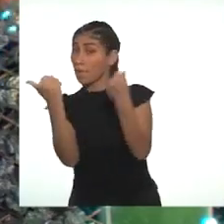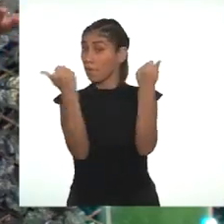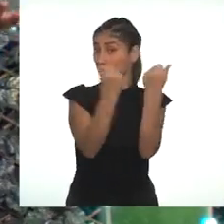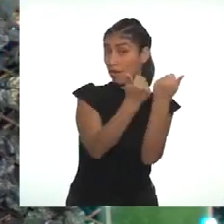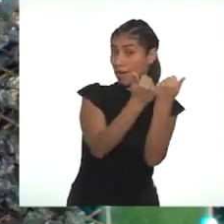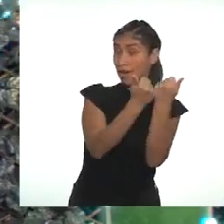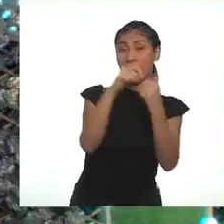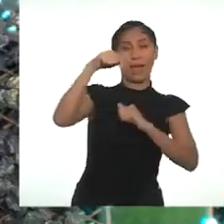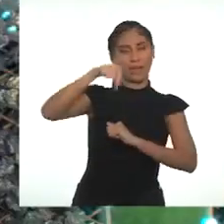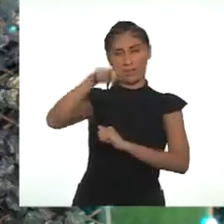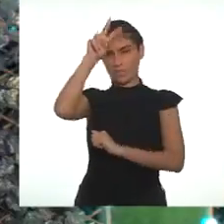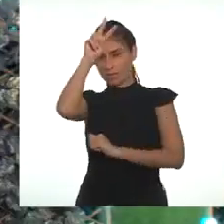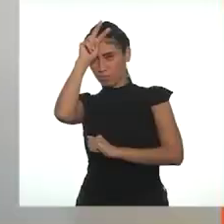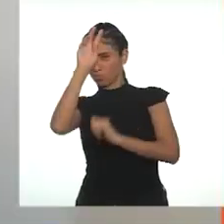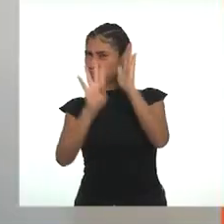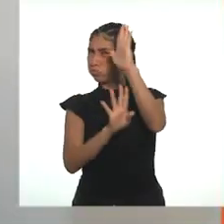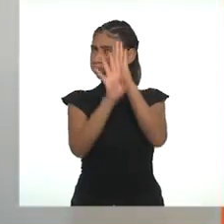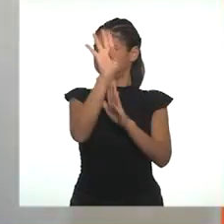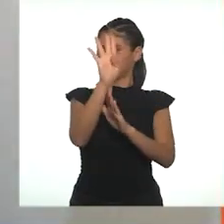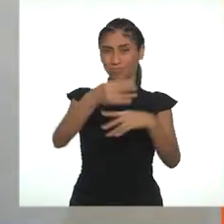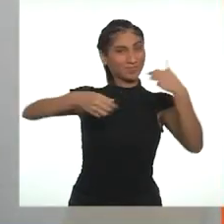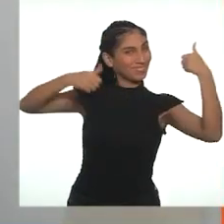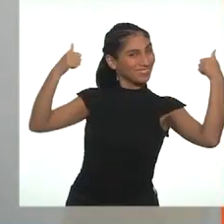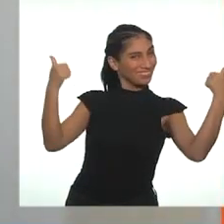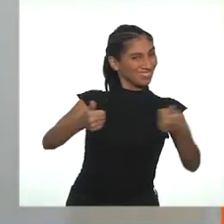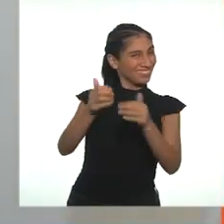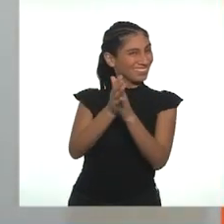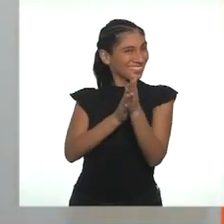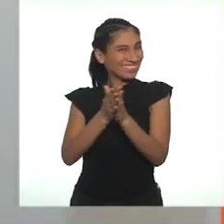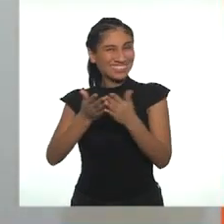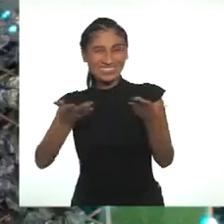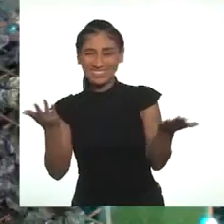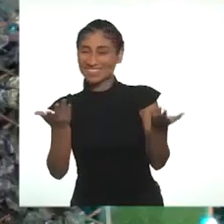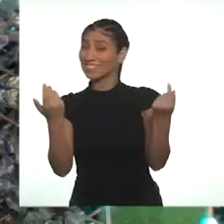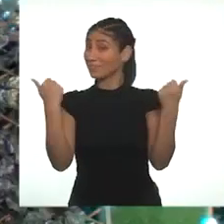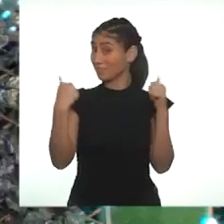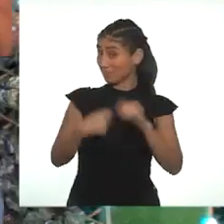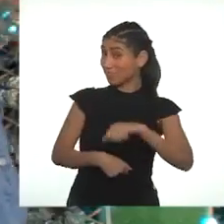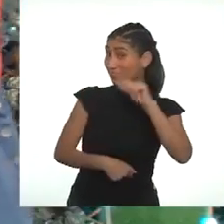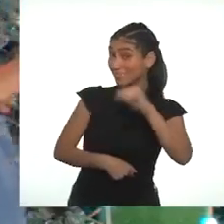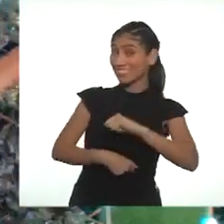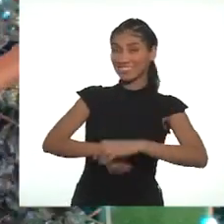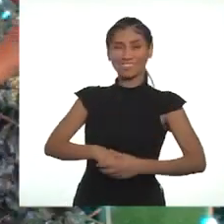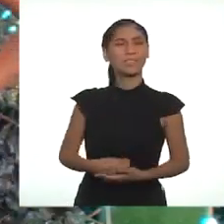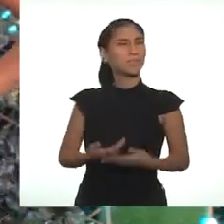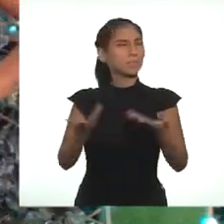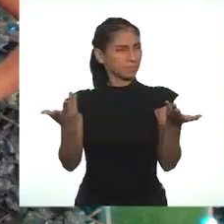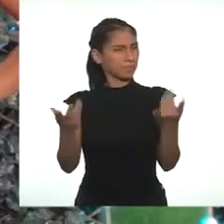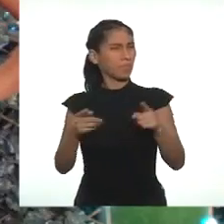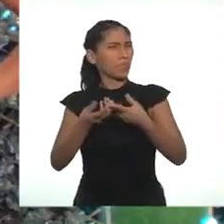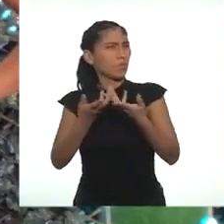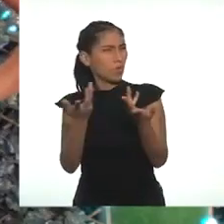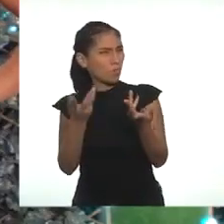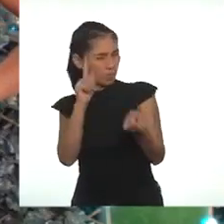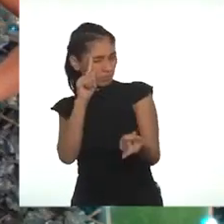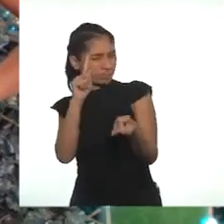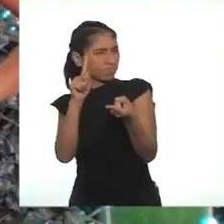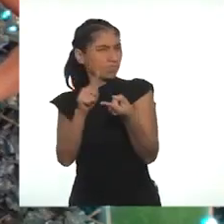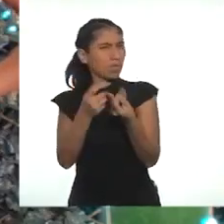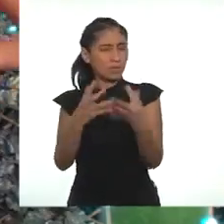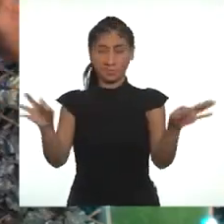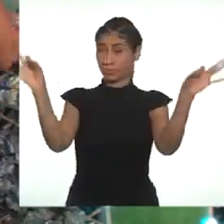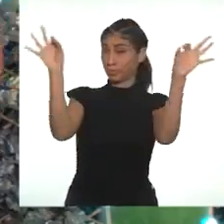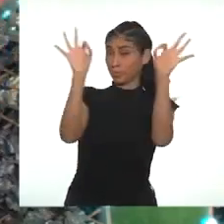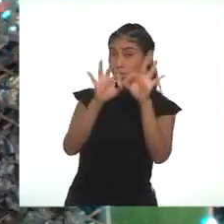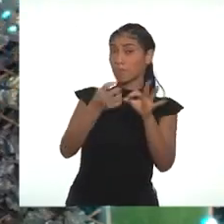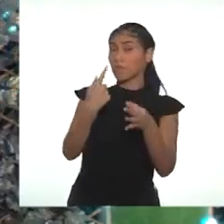la construcción de un mejor país. ¡Eso suena grande! Es cierto, Edwin, es grande porque es